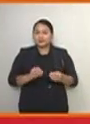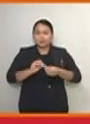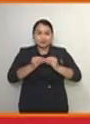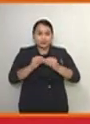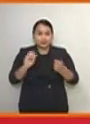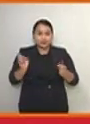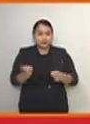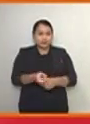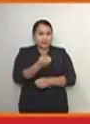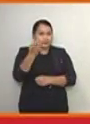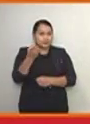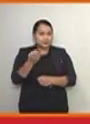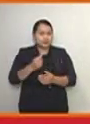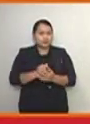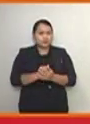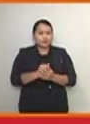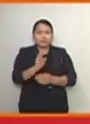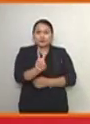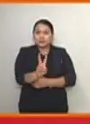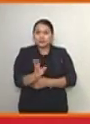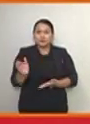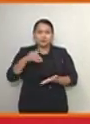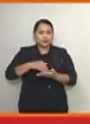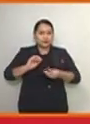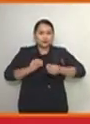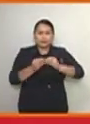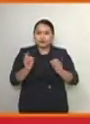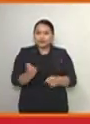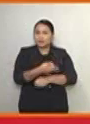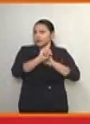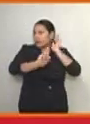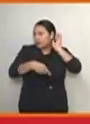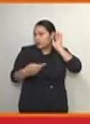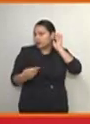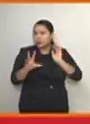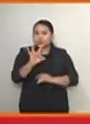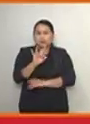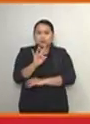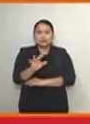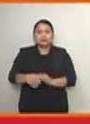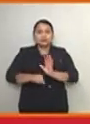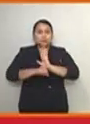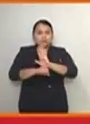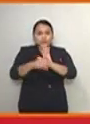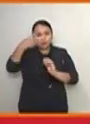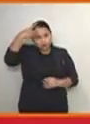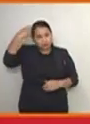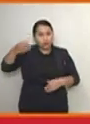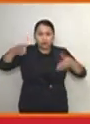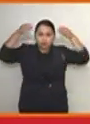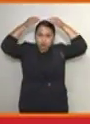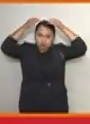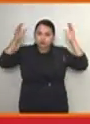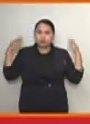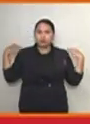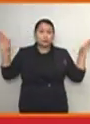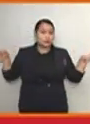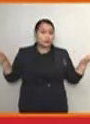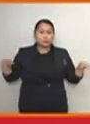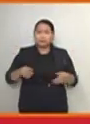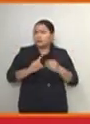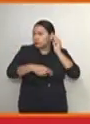es el 2 número ganador para la diaria 18 con su símbolo de sueños ángel y para más 1